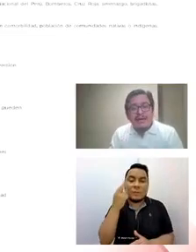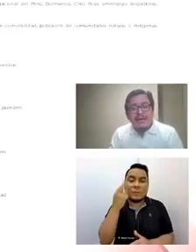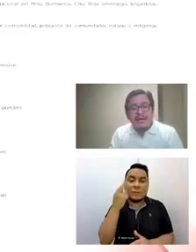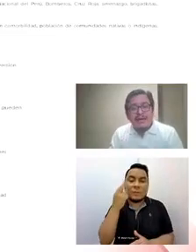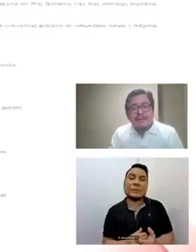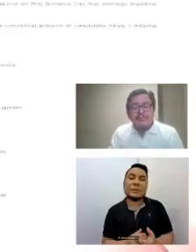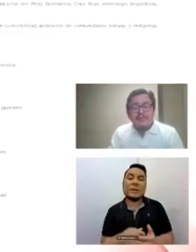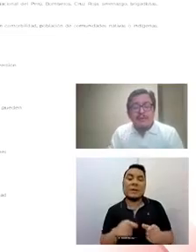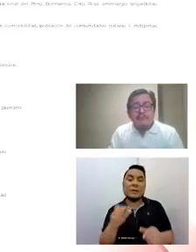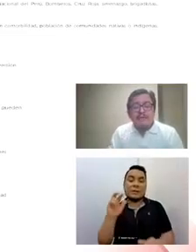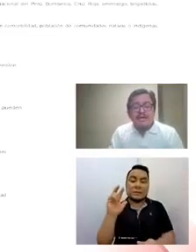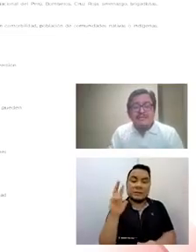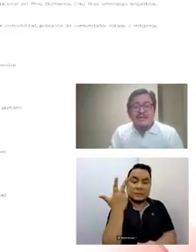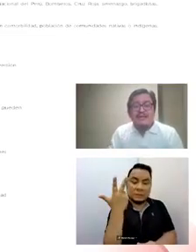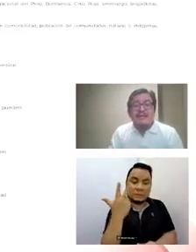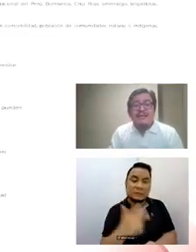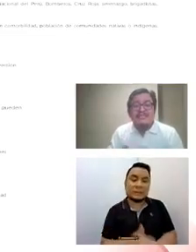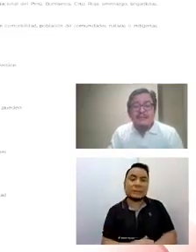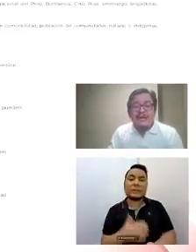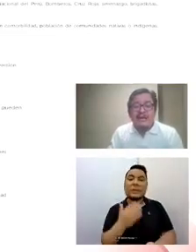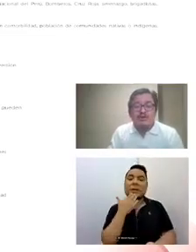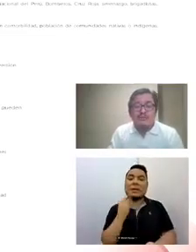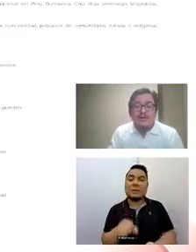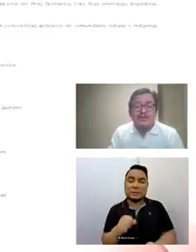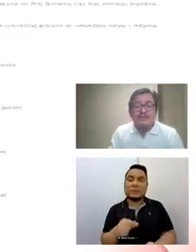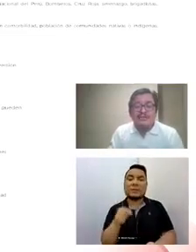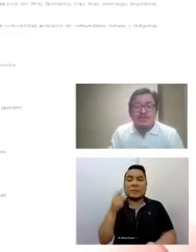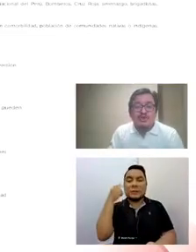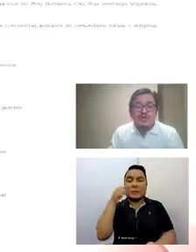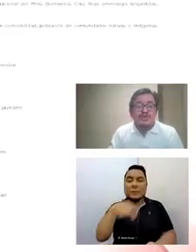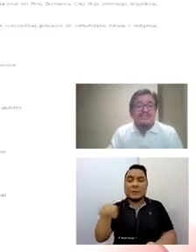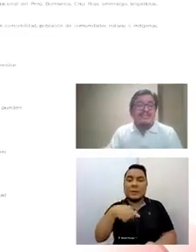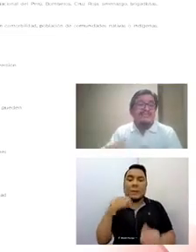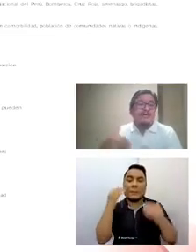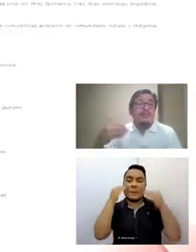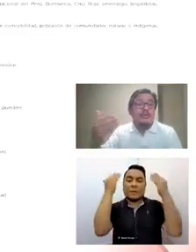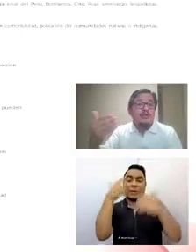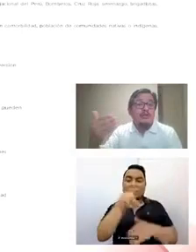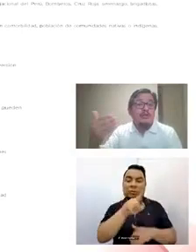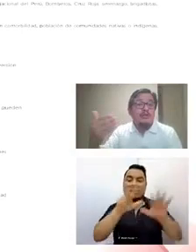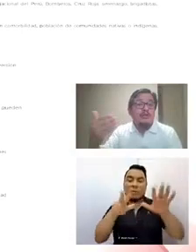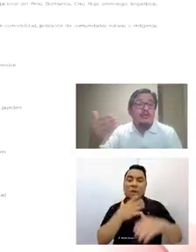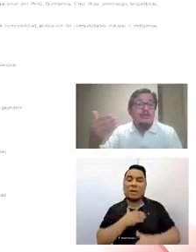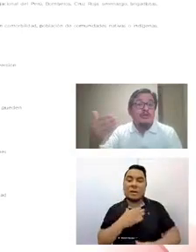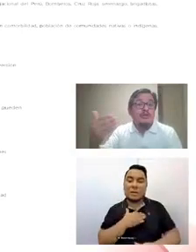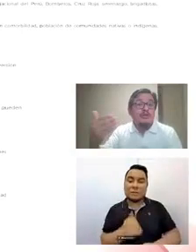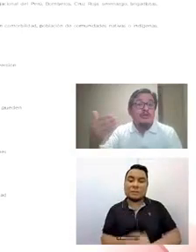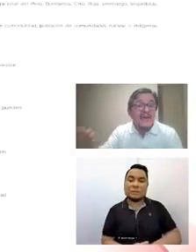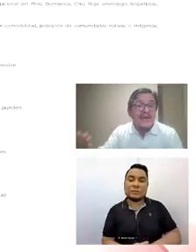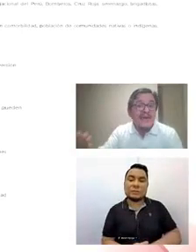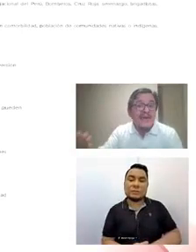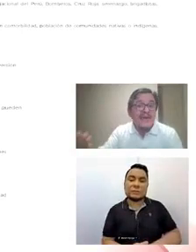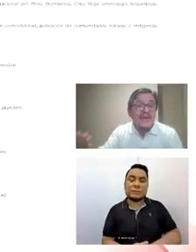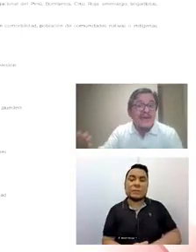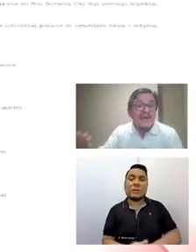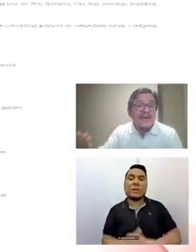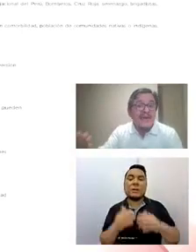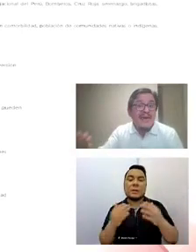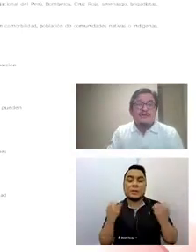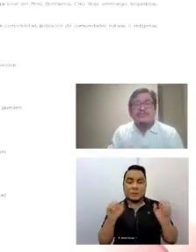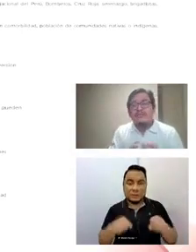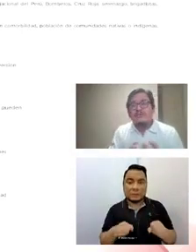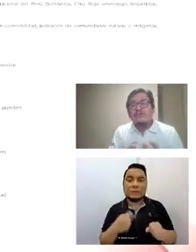Y la tercera etapa va a ser recién para los mayores de 18 años hasta de 59 años